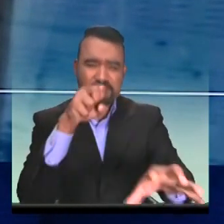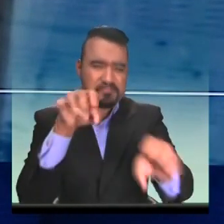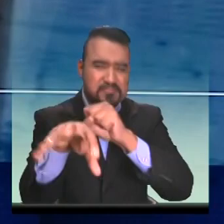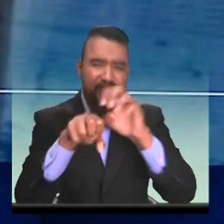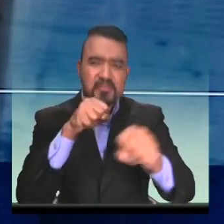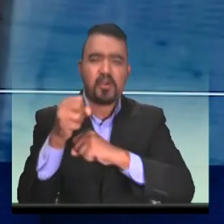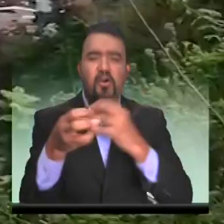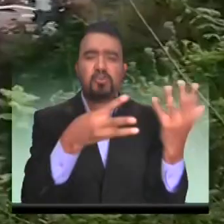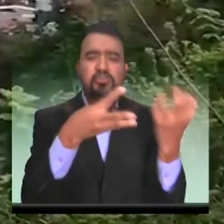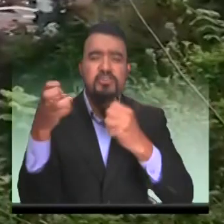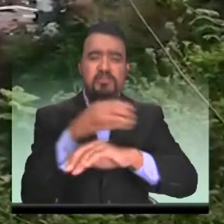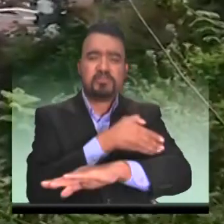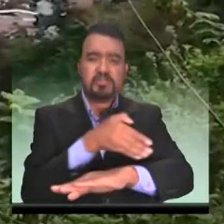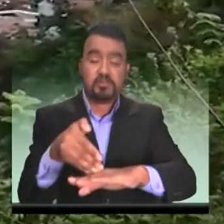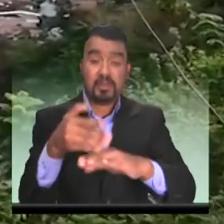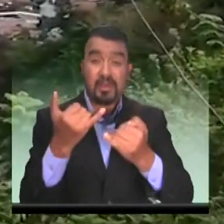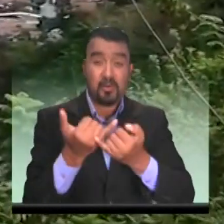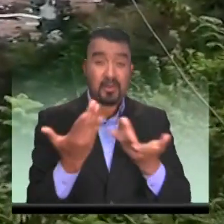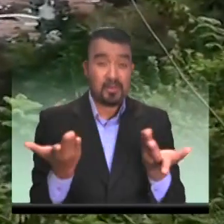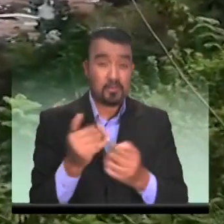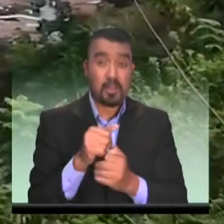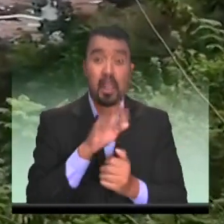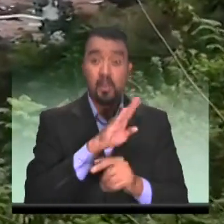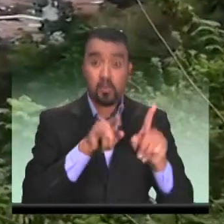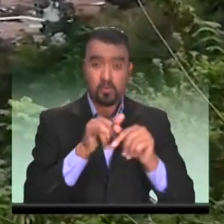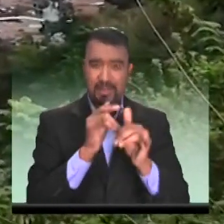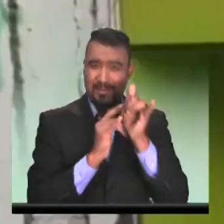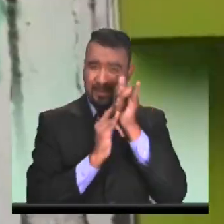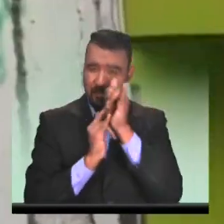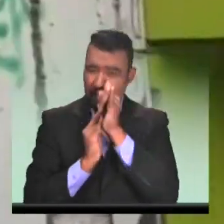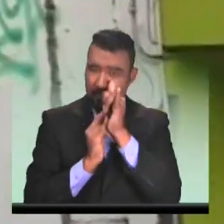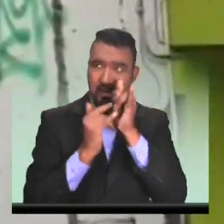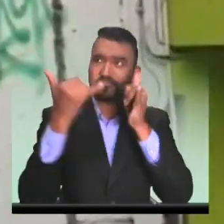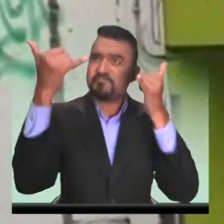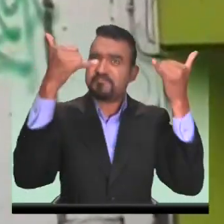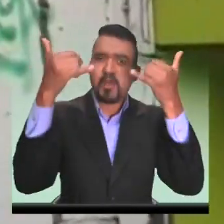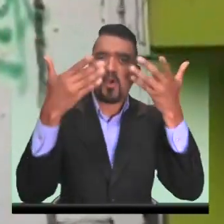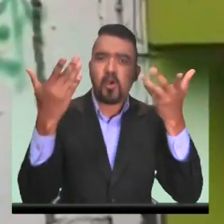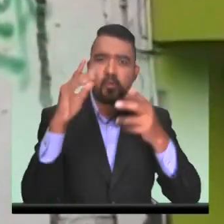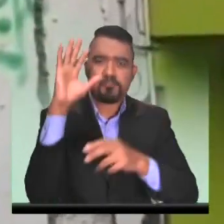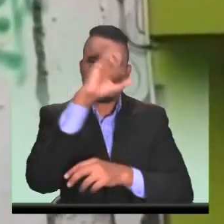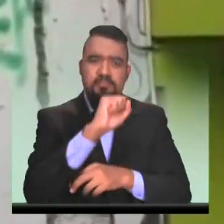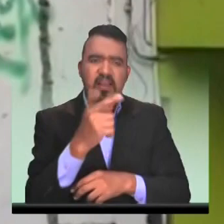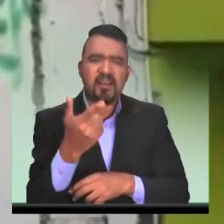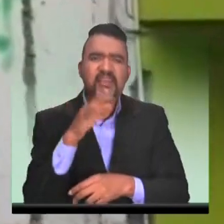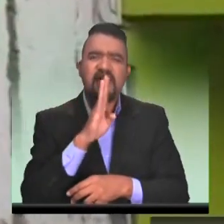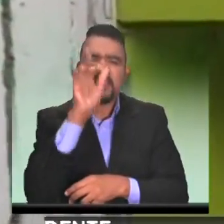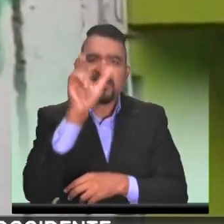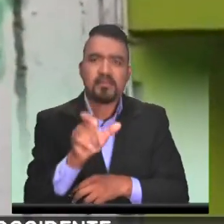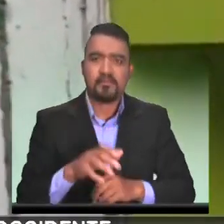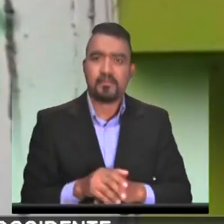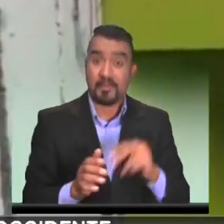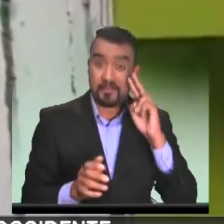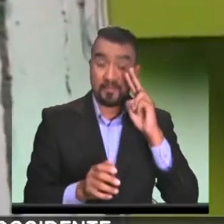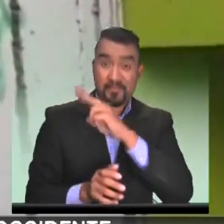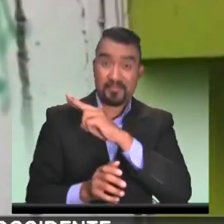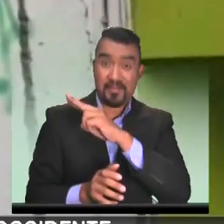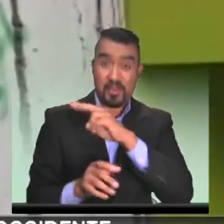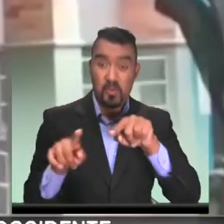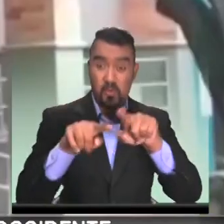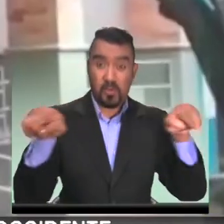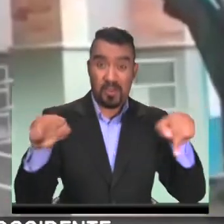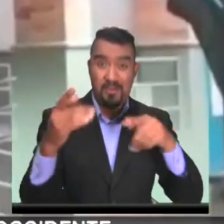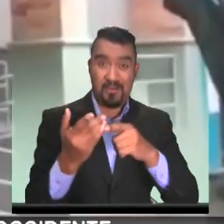caso. Según información, mientras la comunidad dormía, delincuentes perforaban un muro al interior de esta